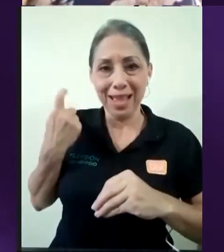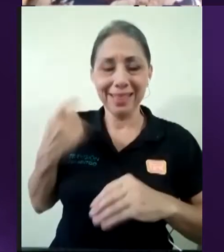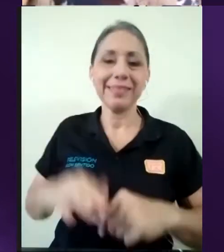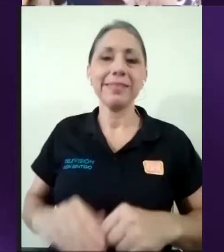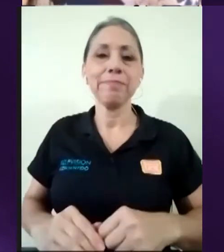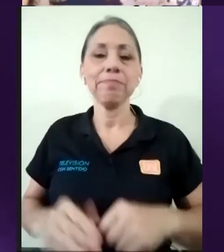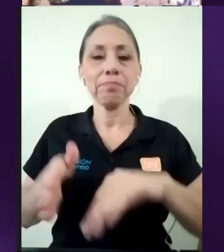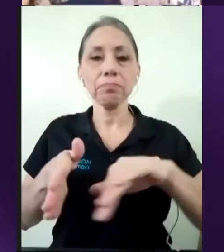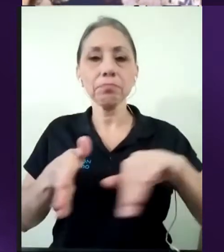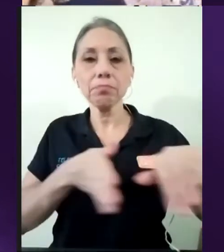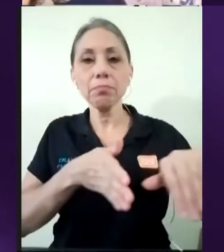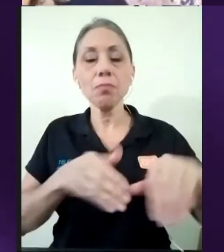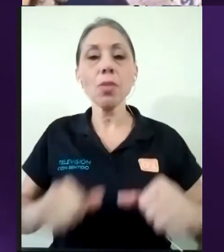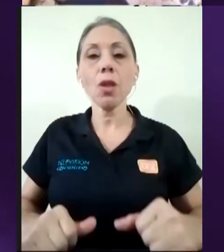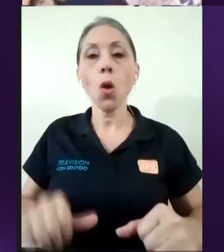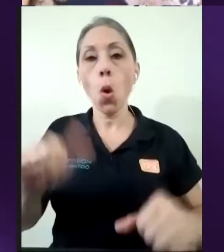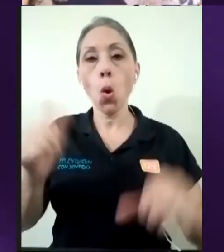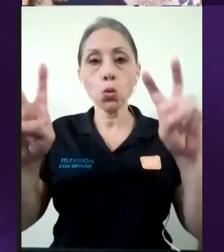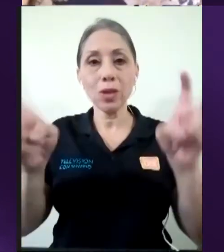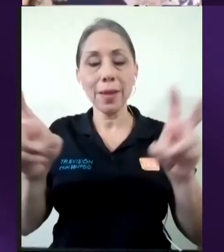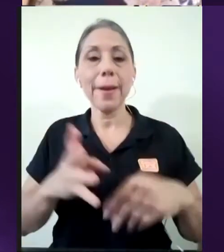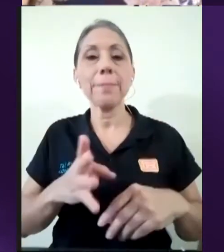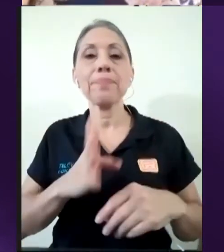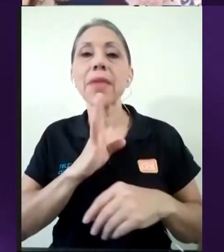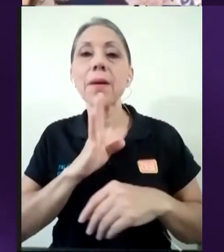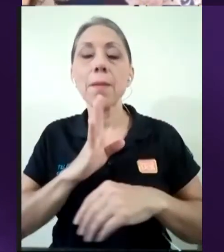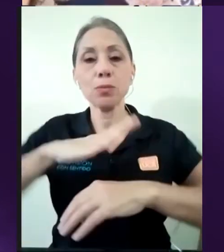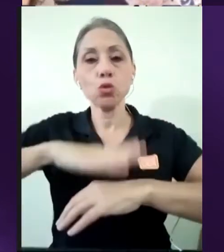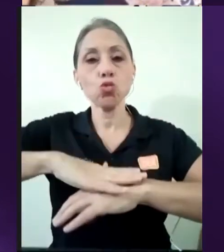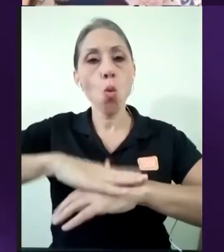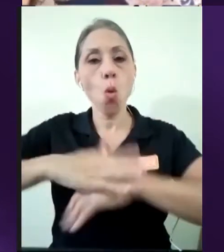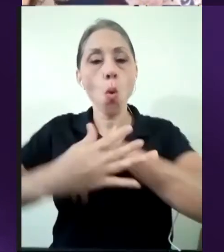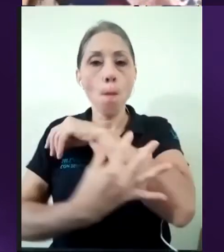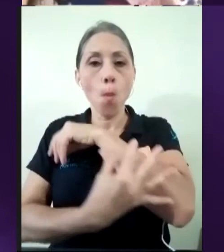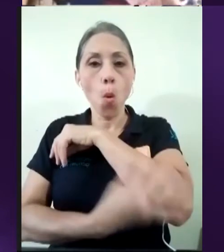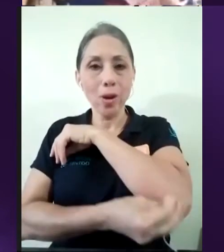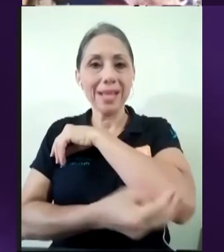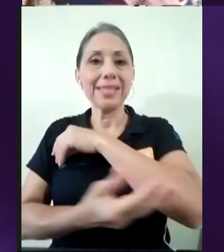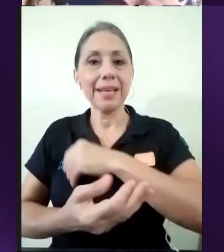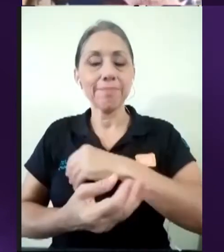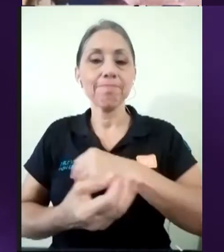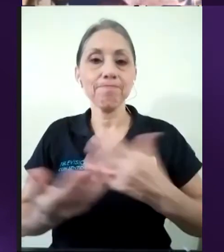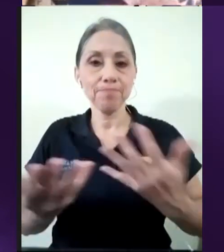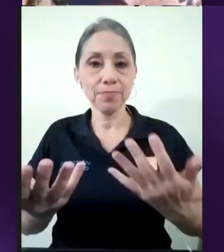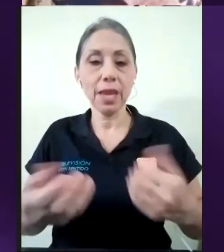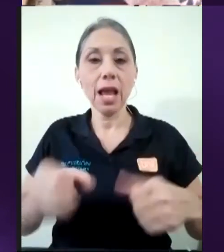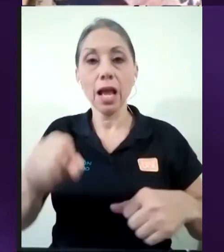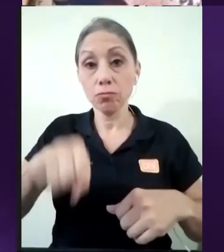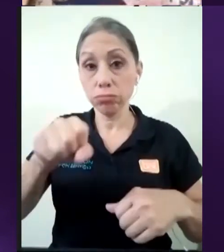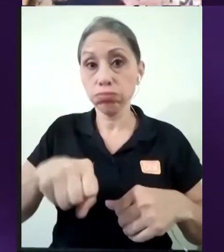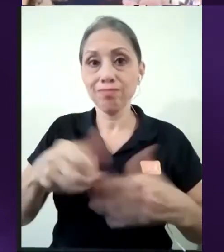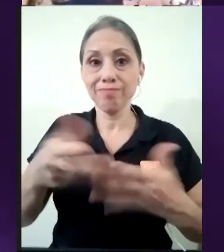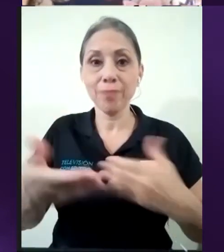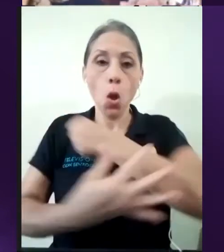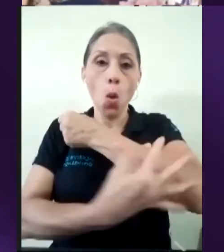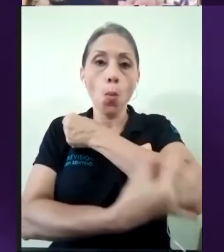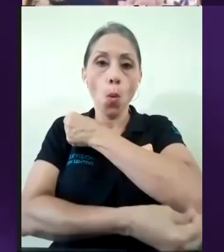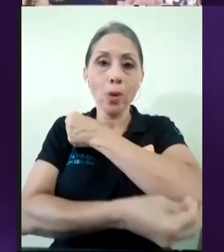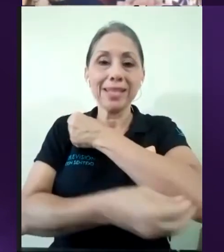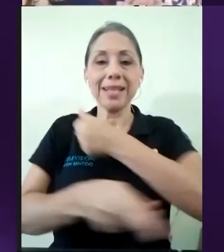doña Lisbeth, conversábamos del tema de la pobreza, ¿verdad? Que sin duda en la relación entre pobreza y